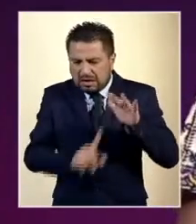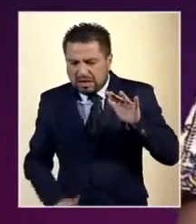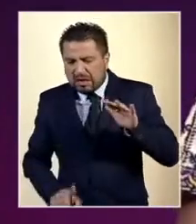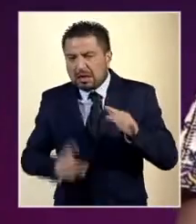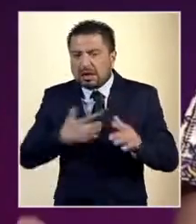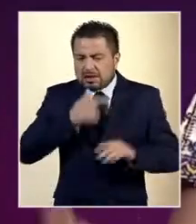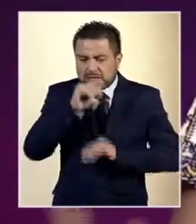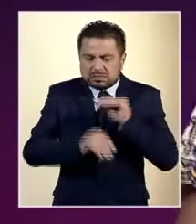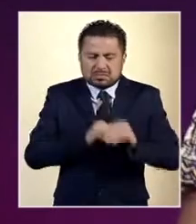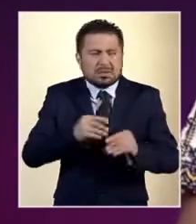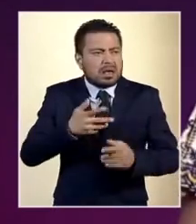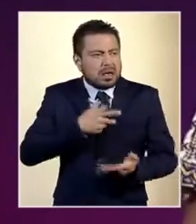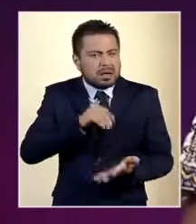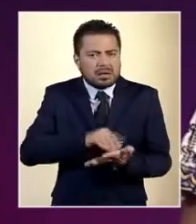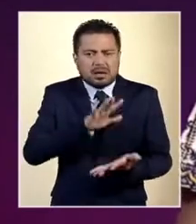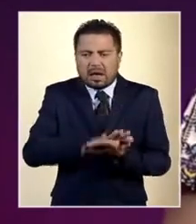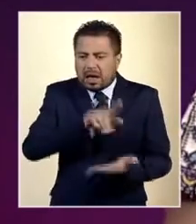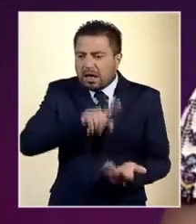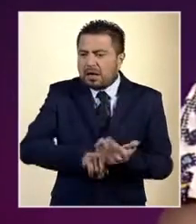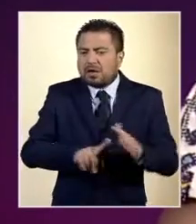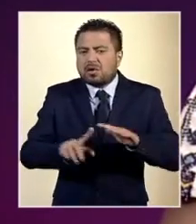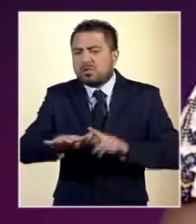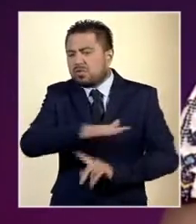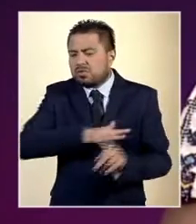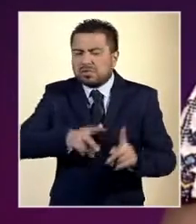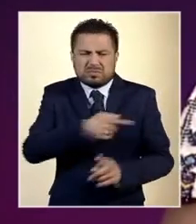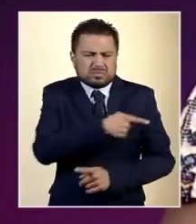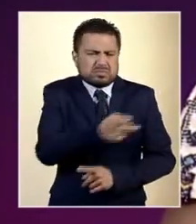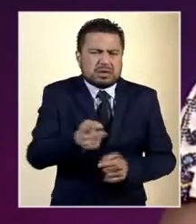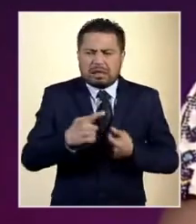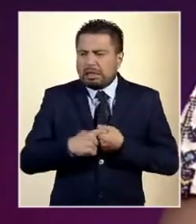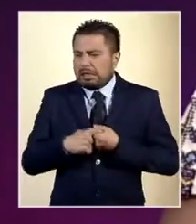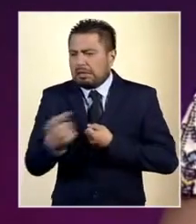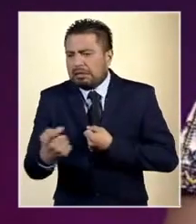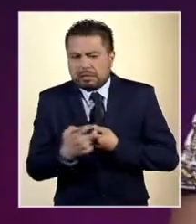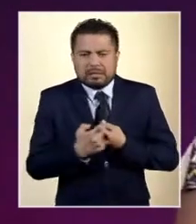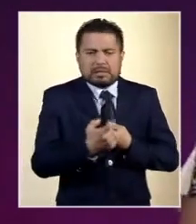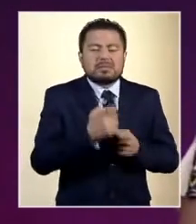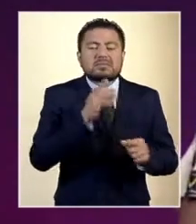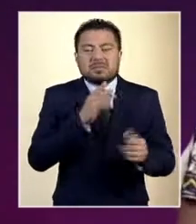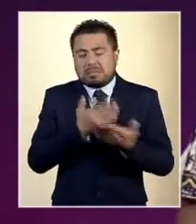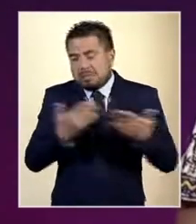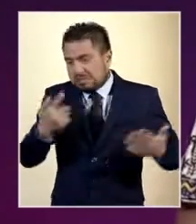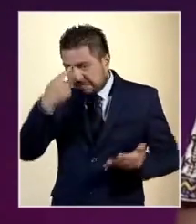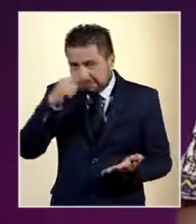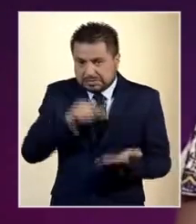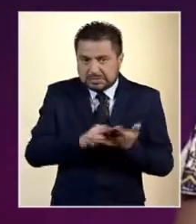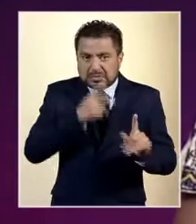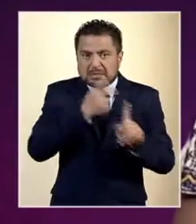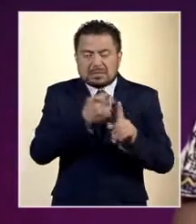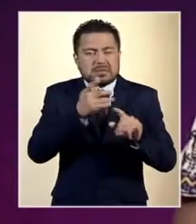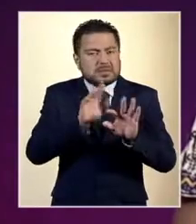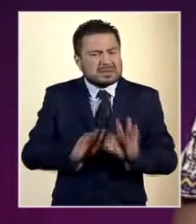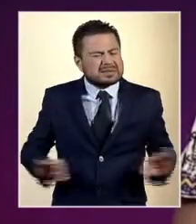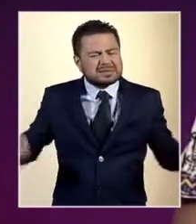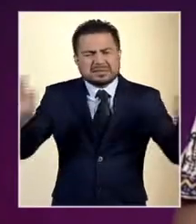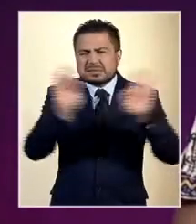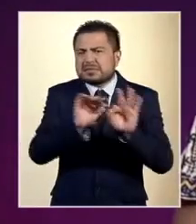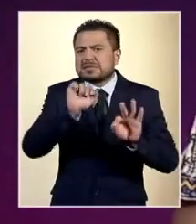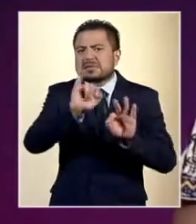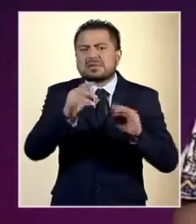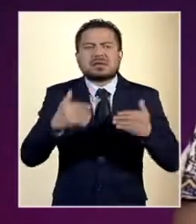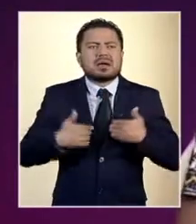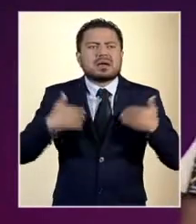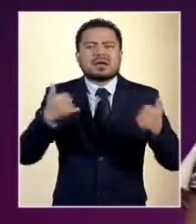que existen dentro de los entornos de la pobreza y la exclusión. Entonces, creo que eso es muy importante de